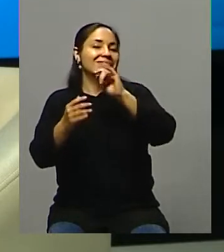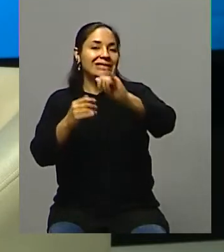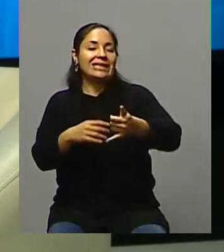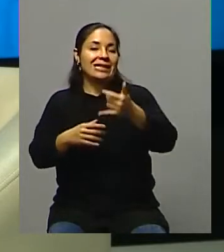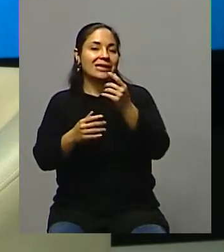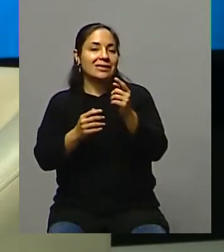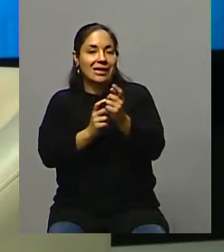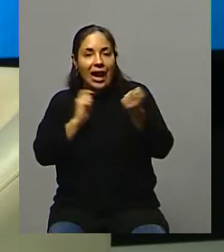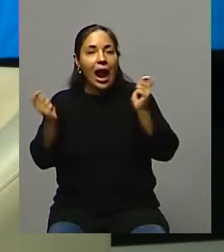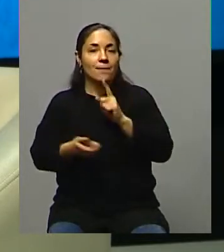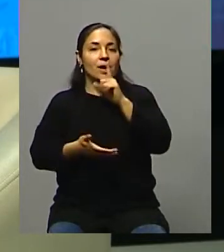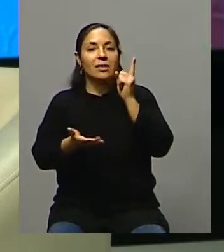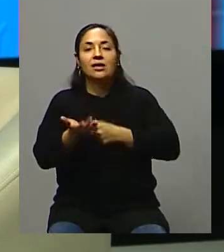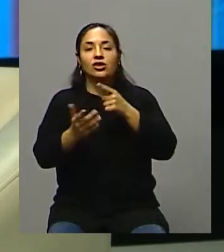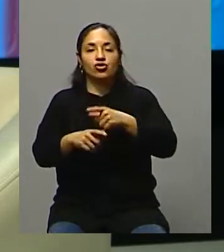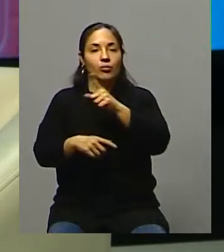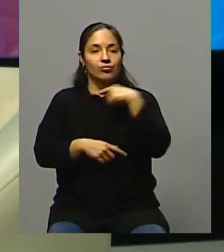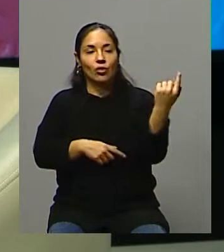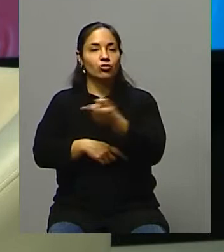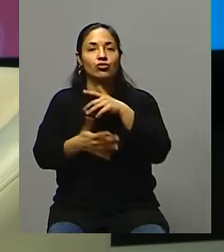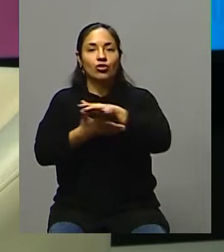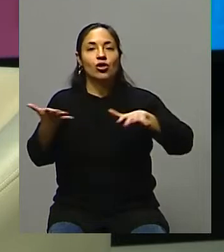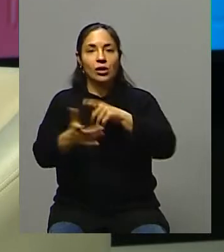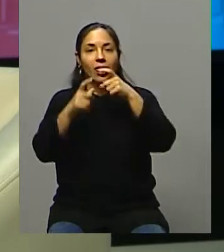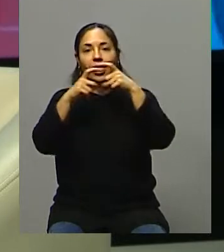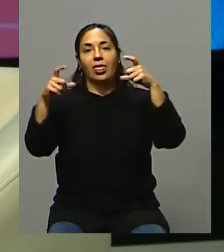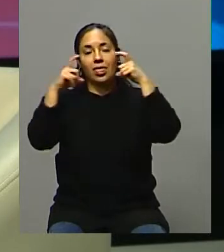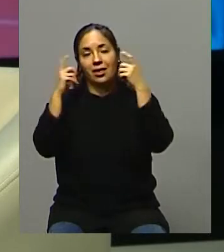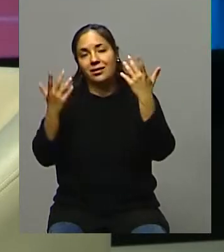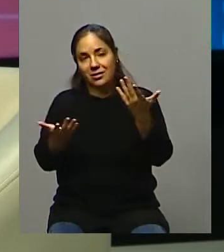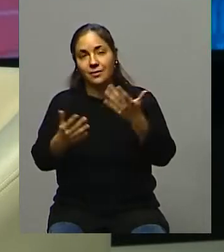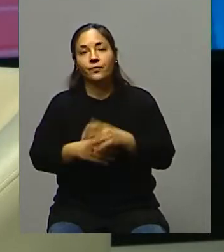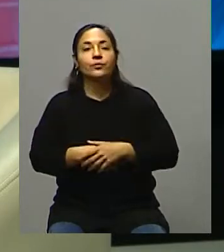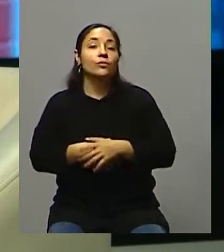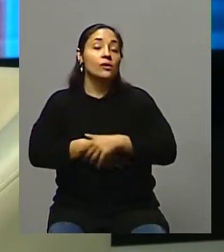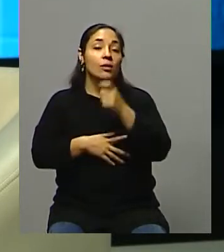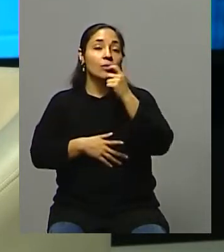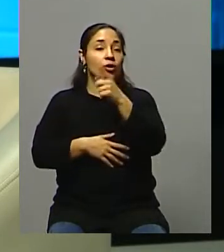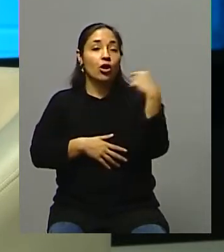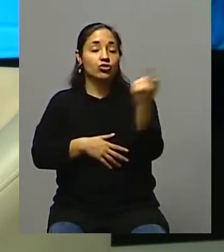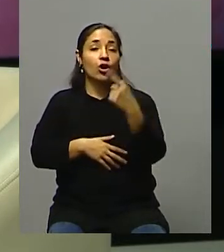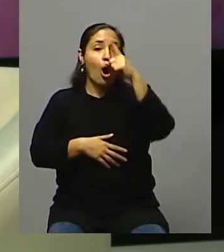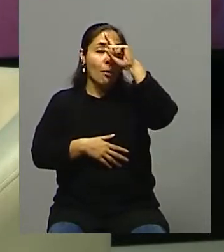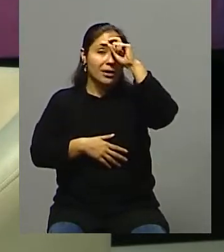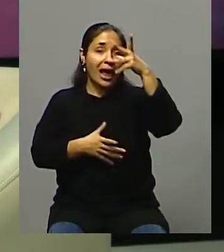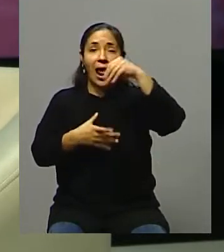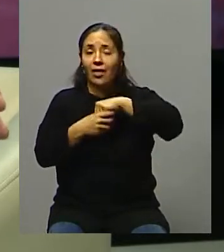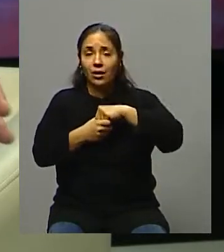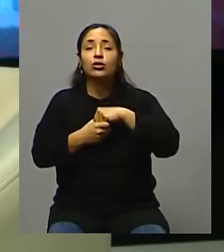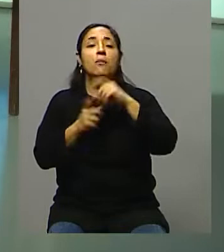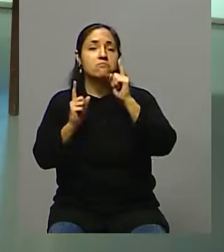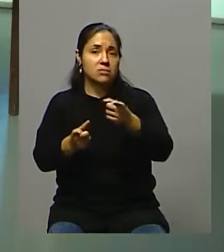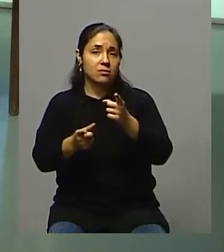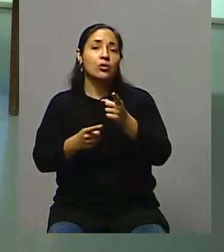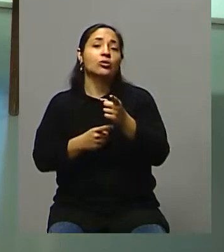barbijo. Sí. Después, bueno, creo a nosotros, por ejemplo, en el hospital, es una medida que la usamos, la seguimos sosteniendo, no estamos en la comunidad, ¿no?